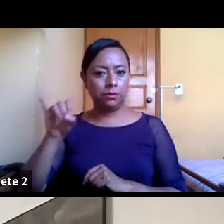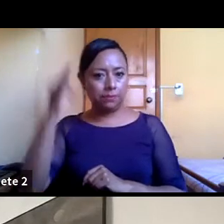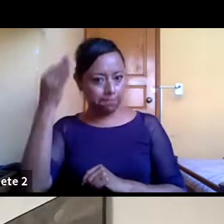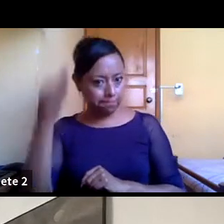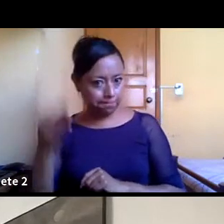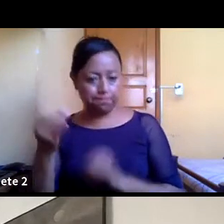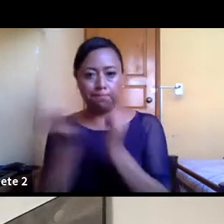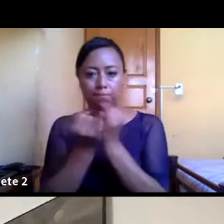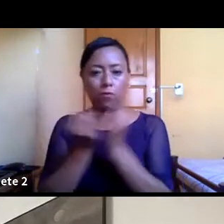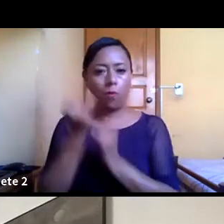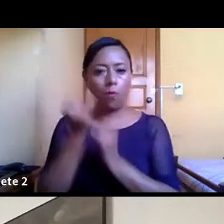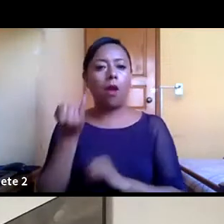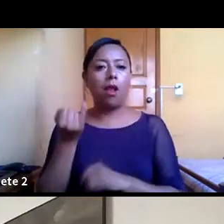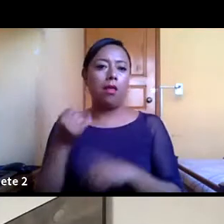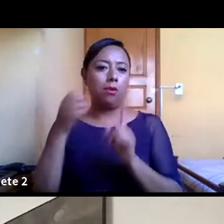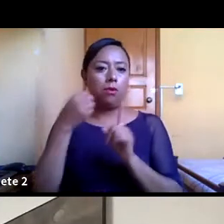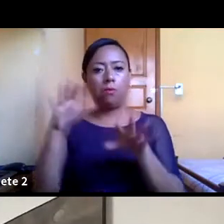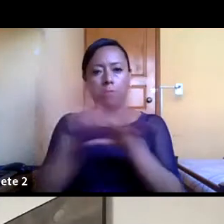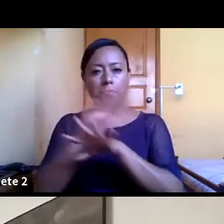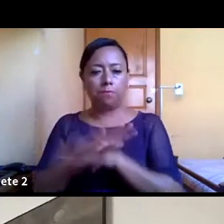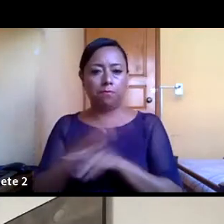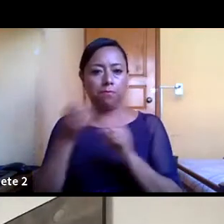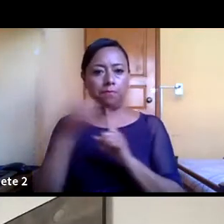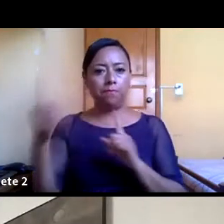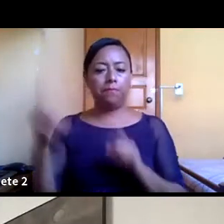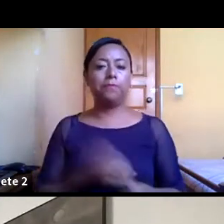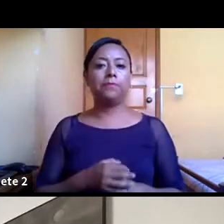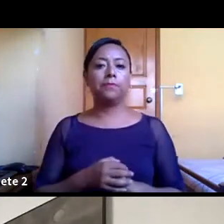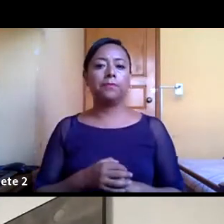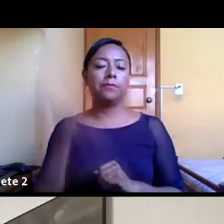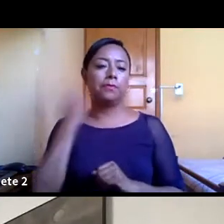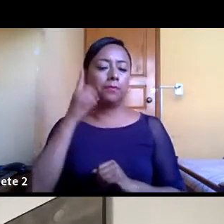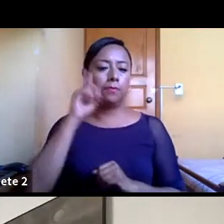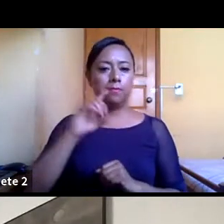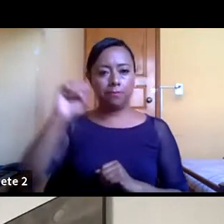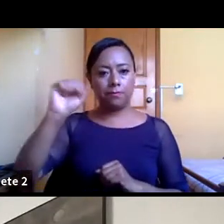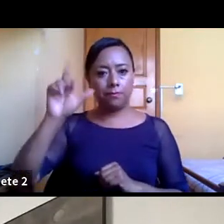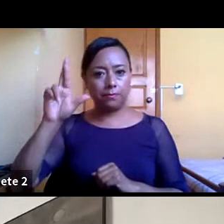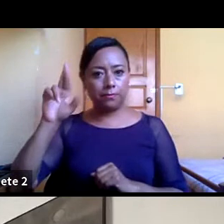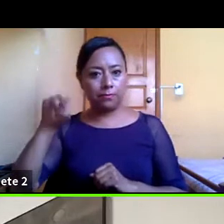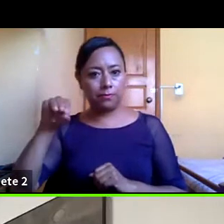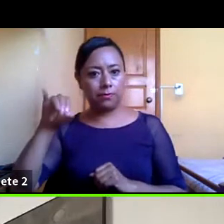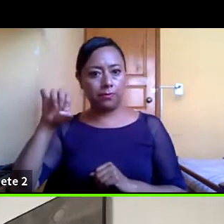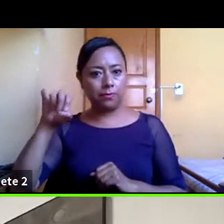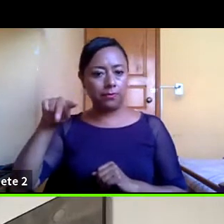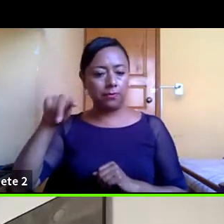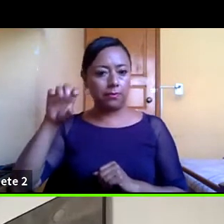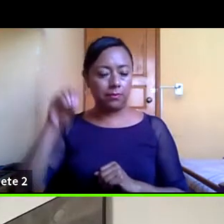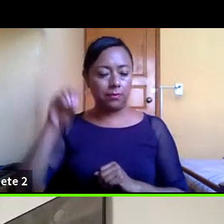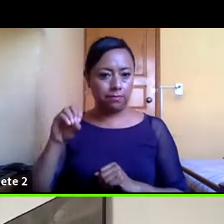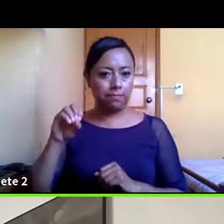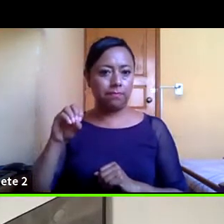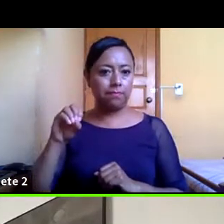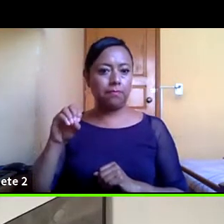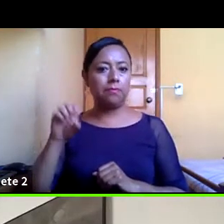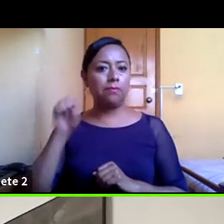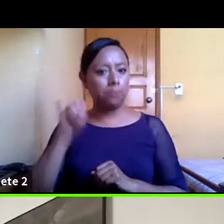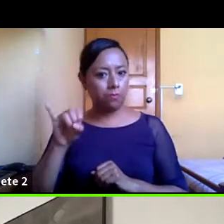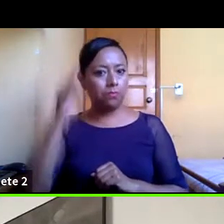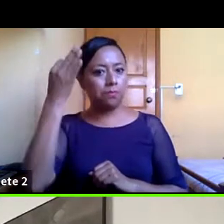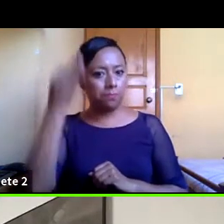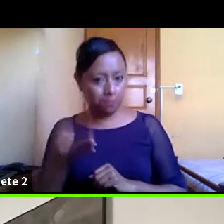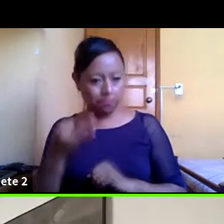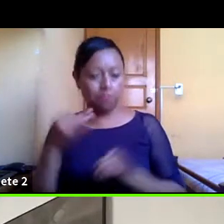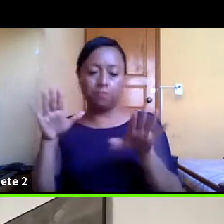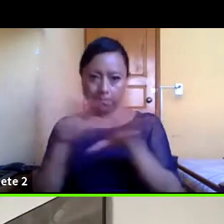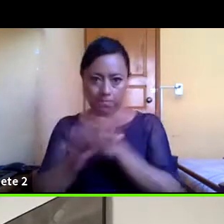modificación al orden. Gracias. Diputada Lilia María Sarmiento Gómez. Lilia María Sarmiento Gómez, a favor de la